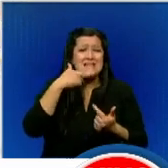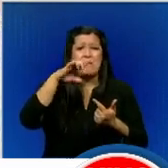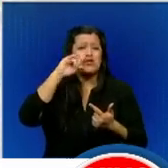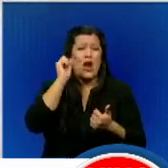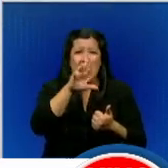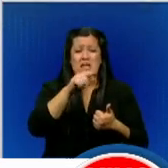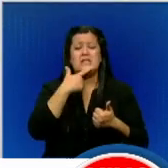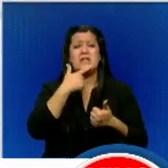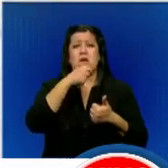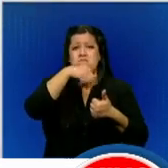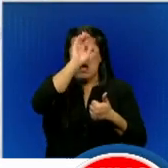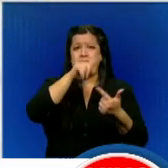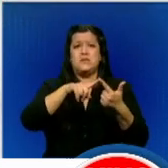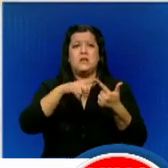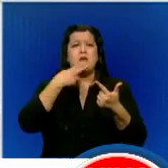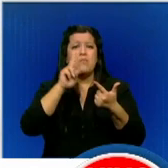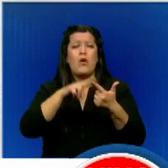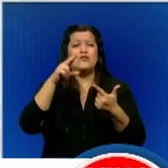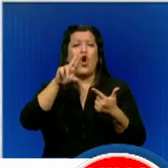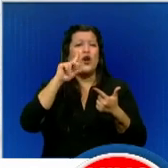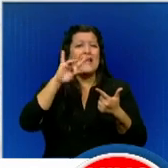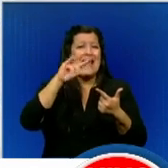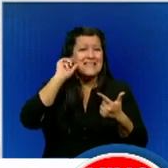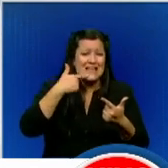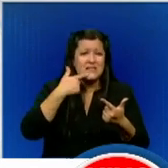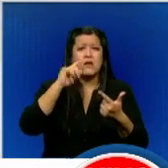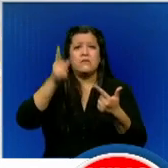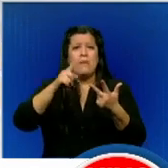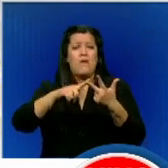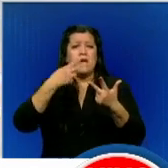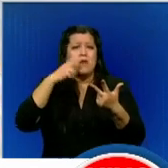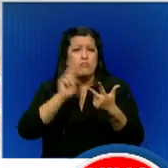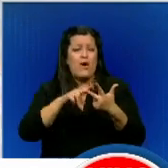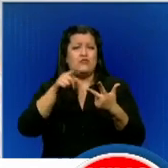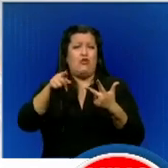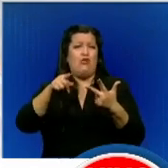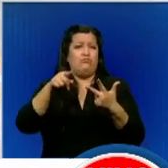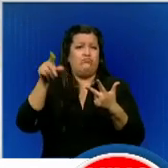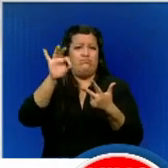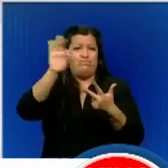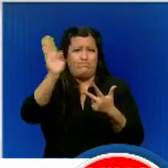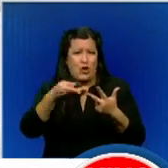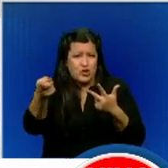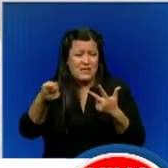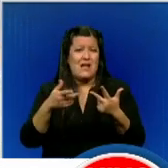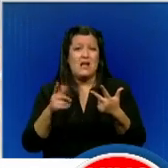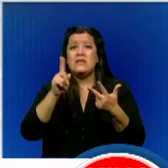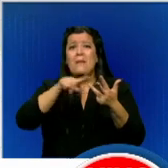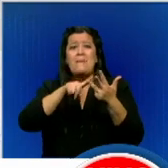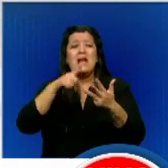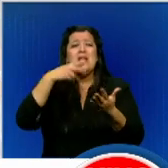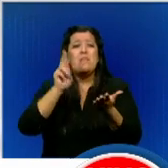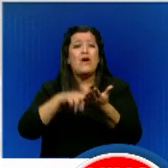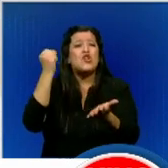del impuesto a la riqueza o sea ya hay tres impuestos a los bienes de las personas el impuesto a los sellos el